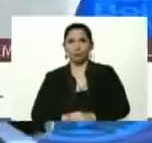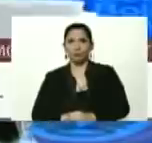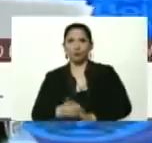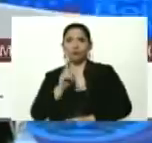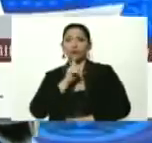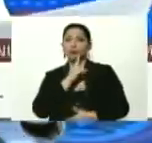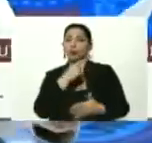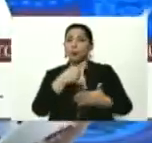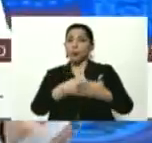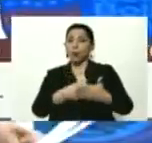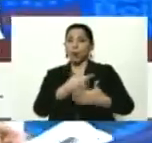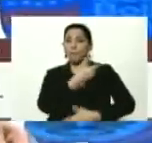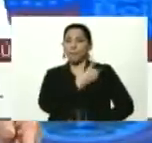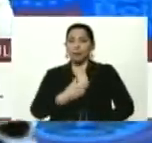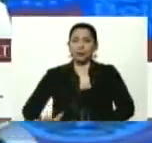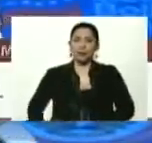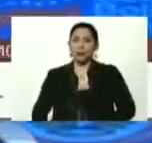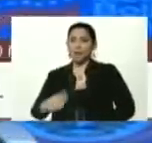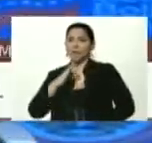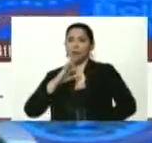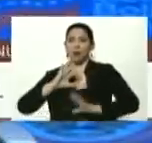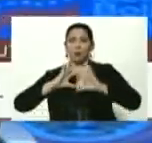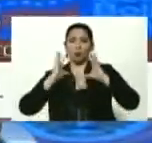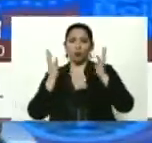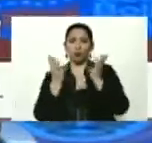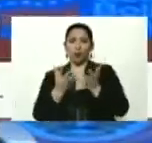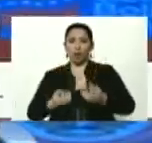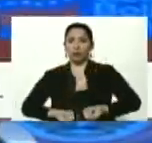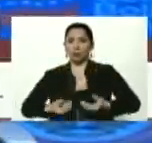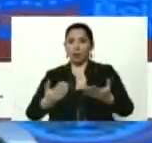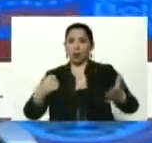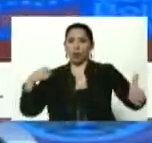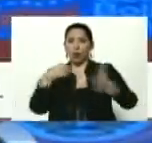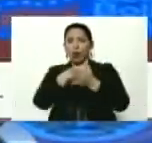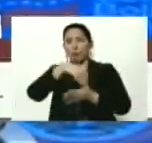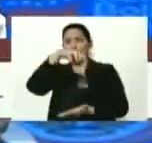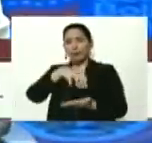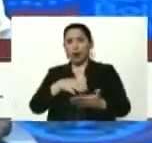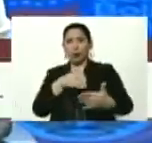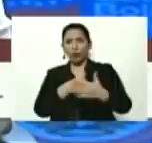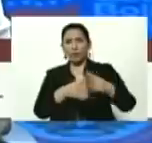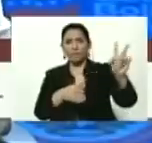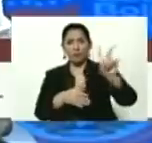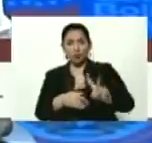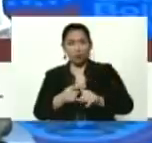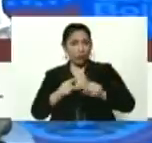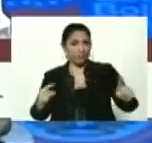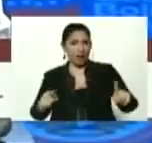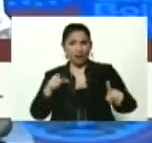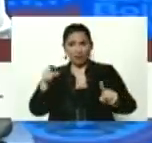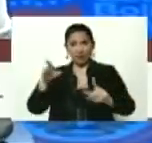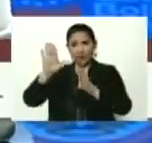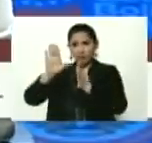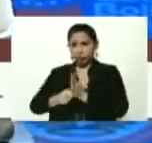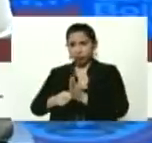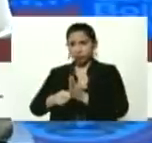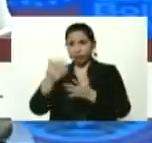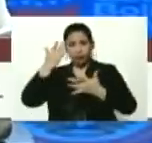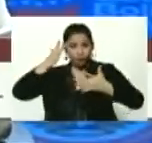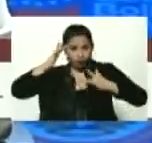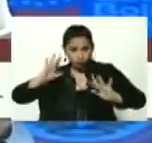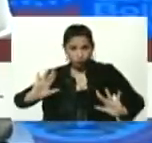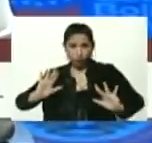nombrado presidente del Banco Mundial y dado el golpe de Estado en Venezuela para que este usurpador